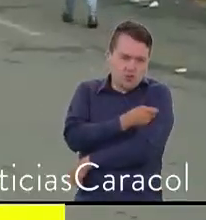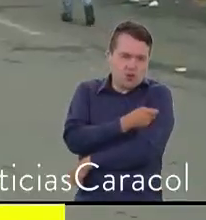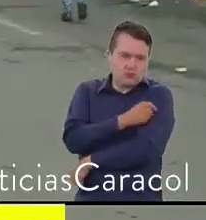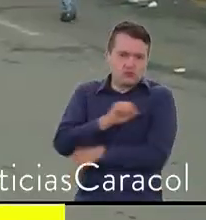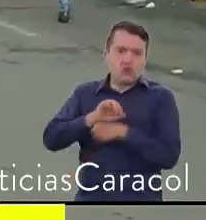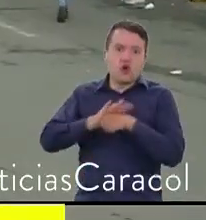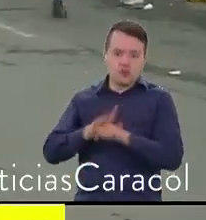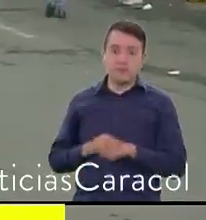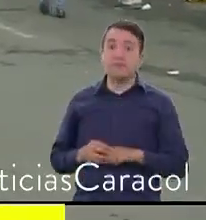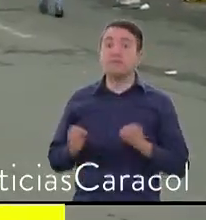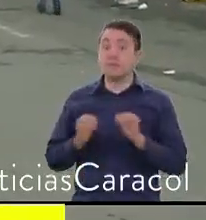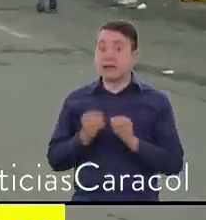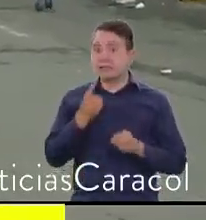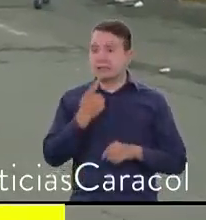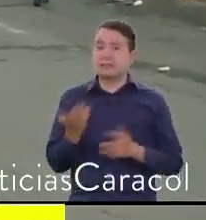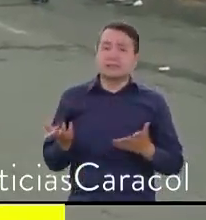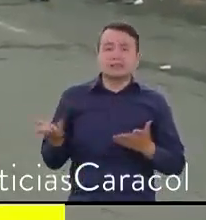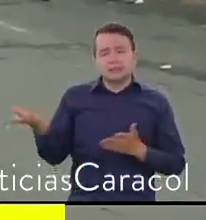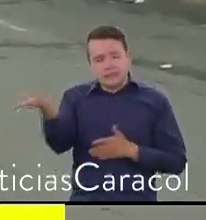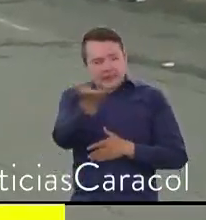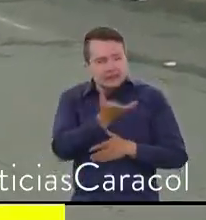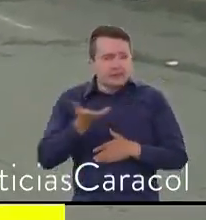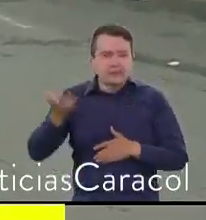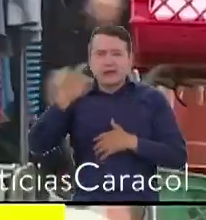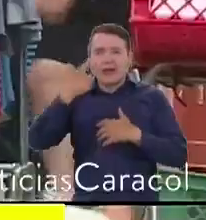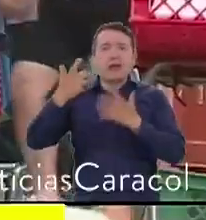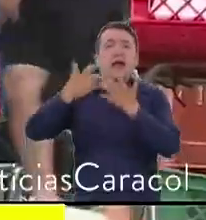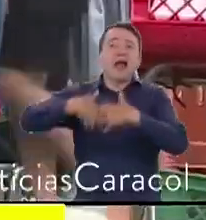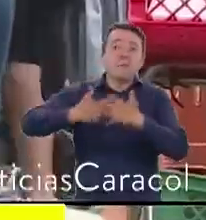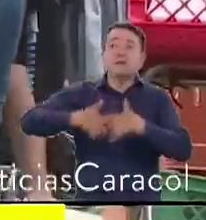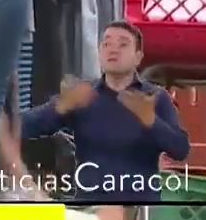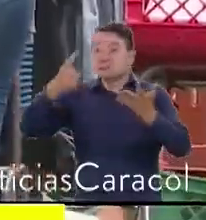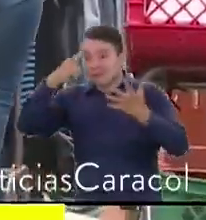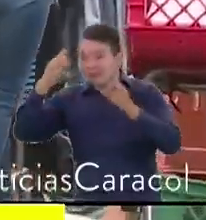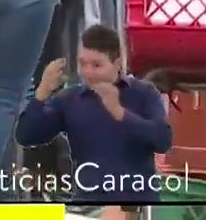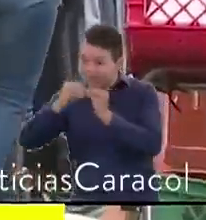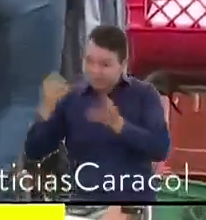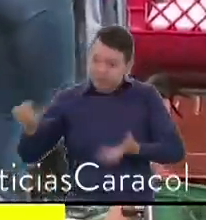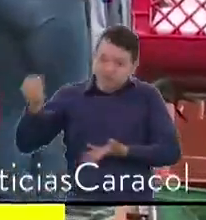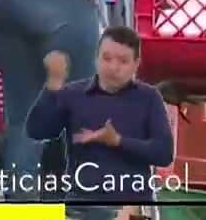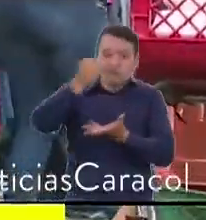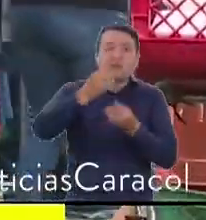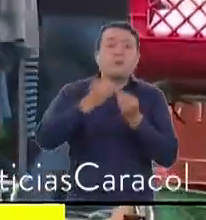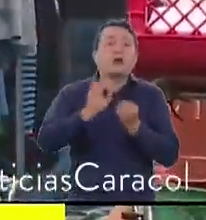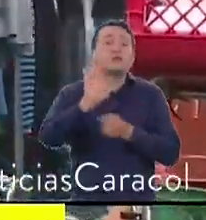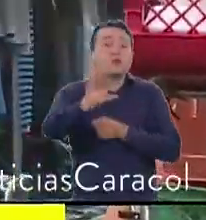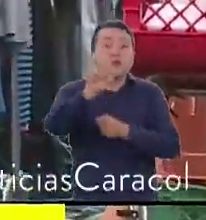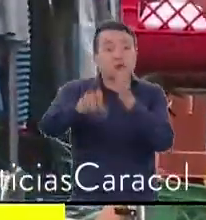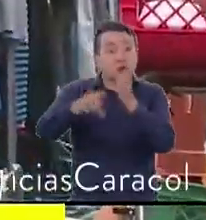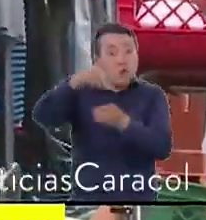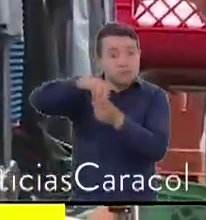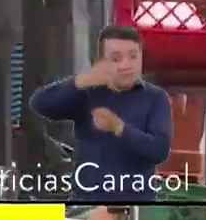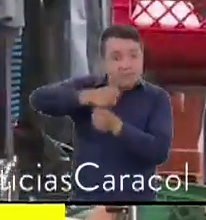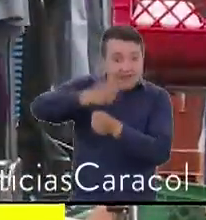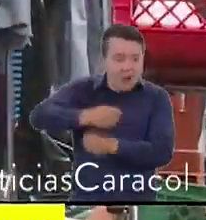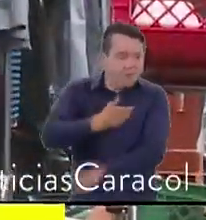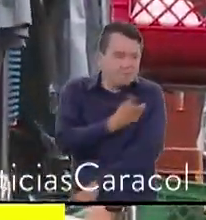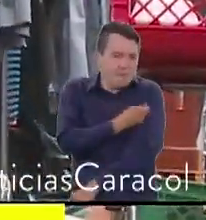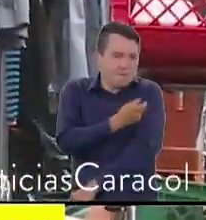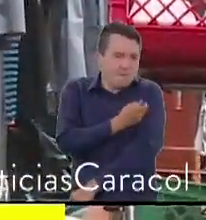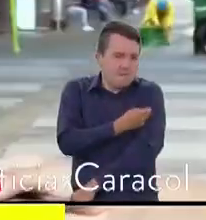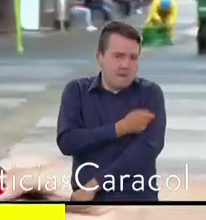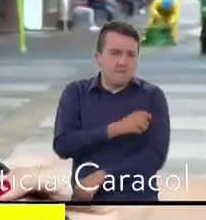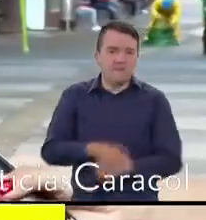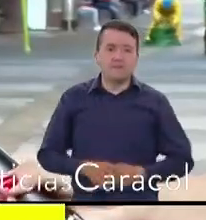que los empresarios deberían considerar esta posibilidad para que puedan inmunizar a sus trabajadores. Que autoricen